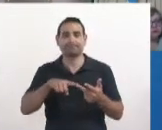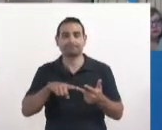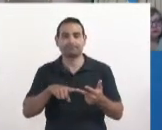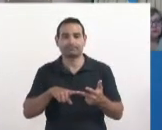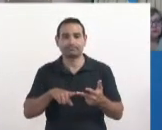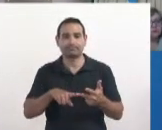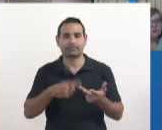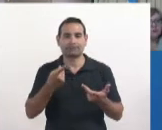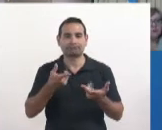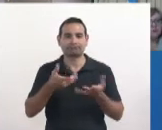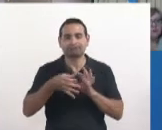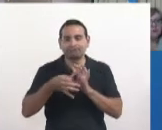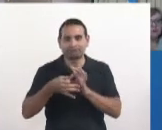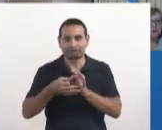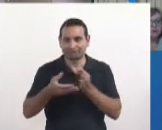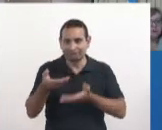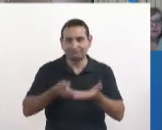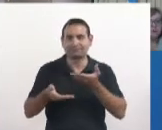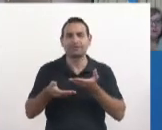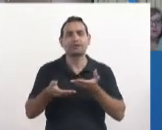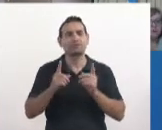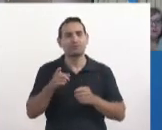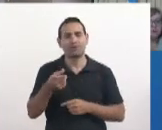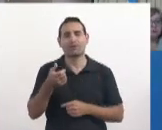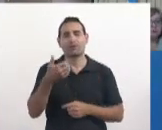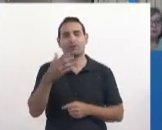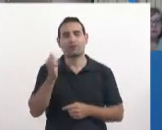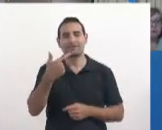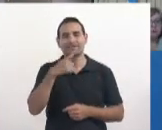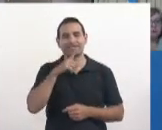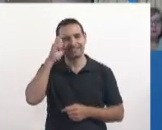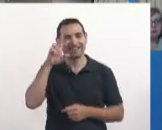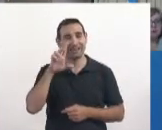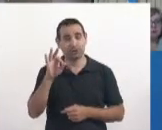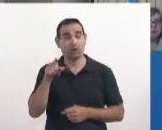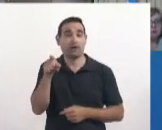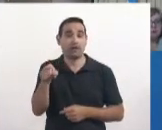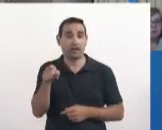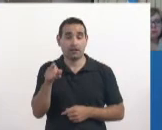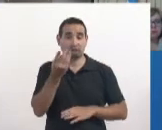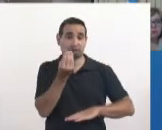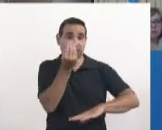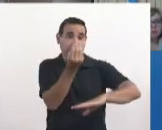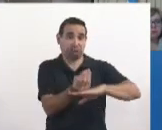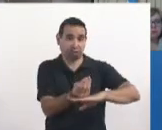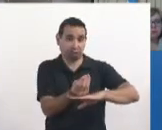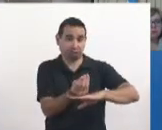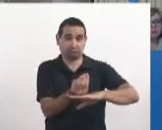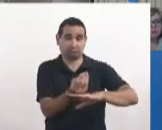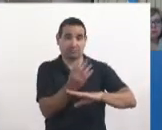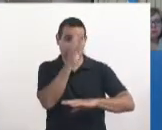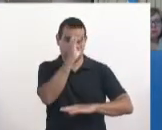En hermandad. Tal es así cuando Ariel Basteiro terminó su representación, su